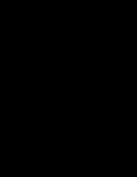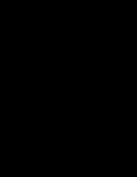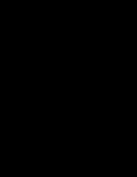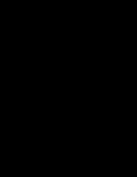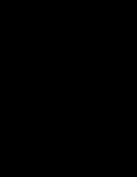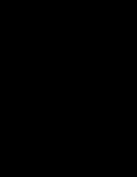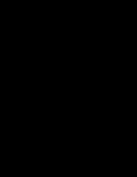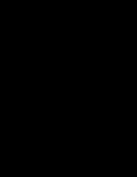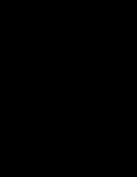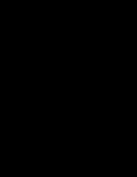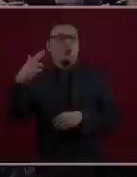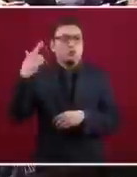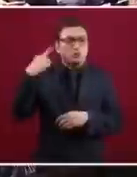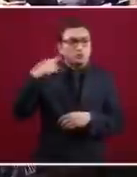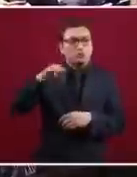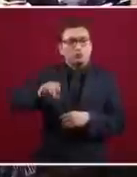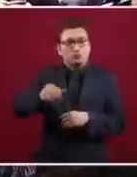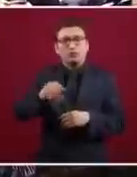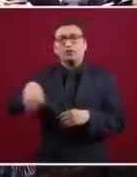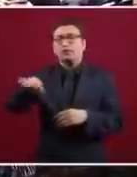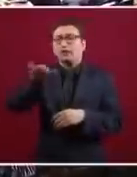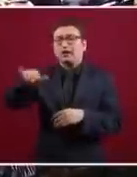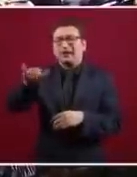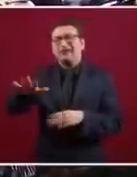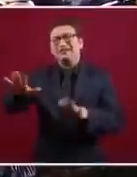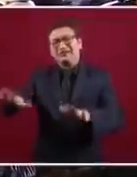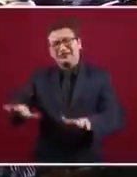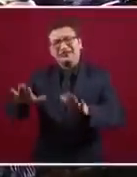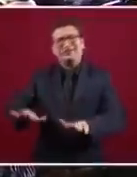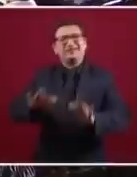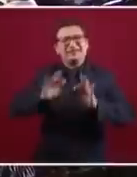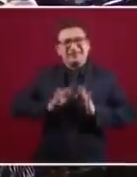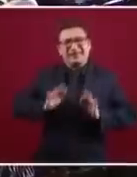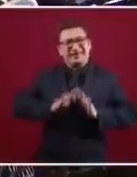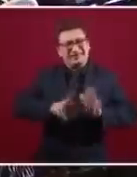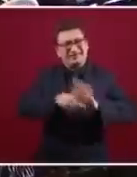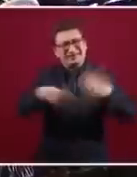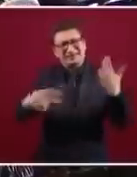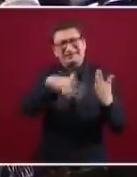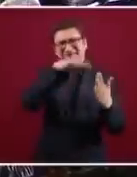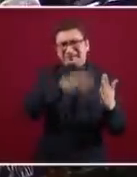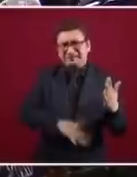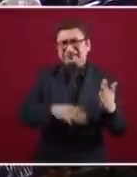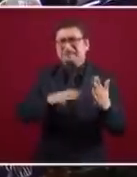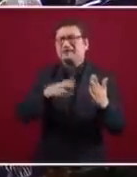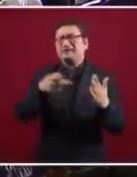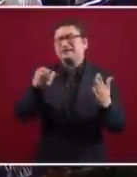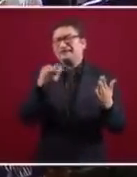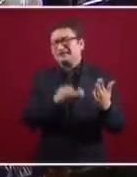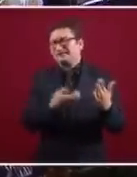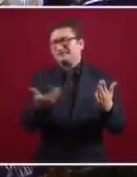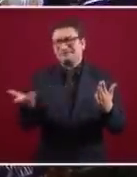televisión para decirle bajarle este